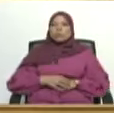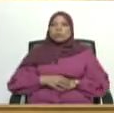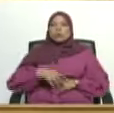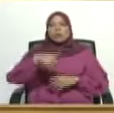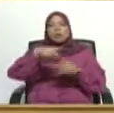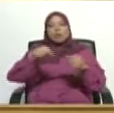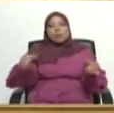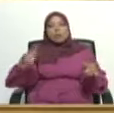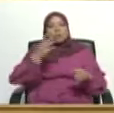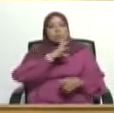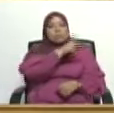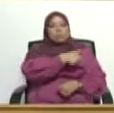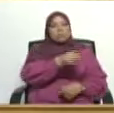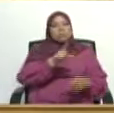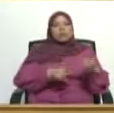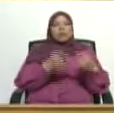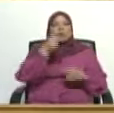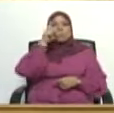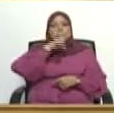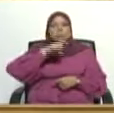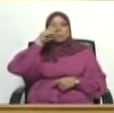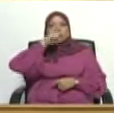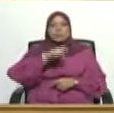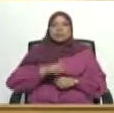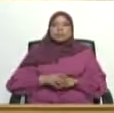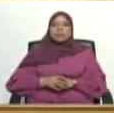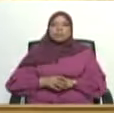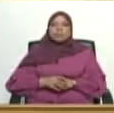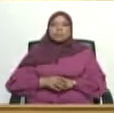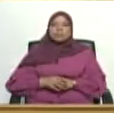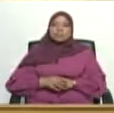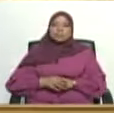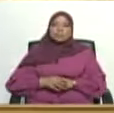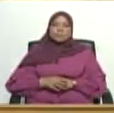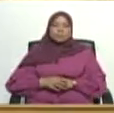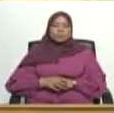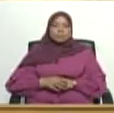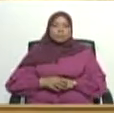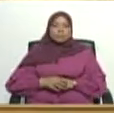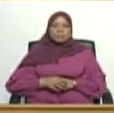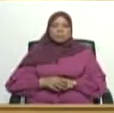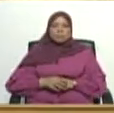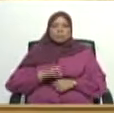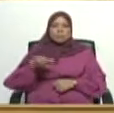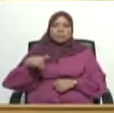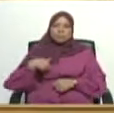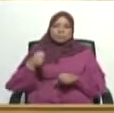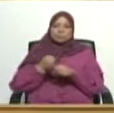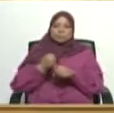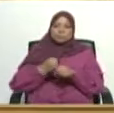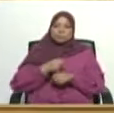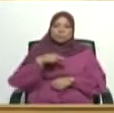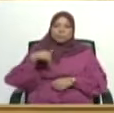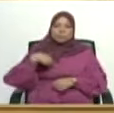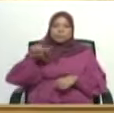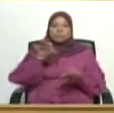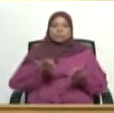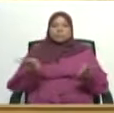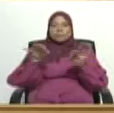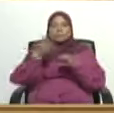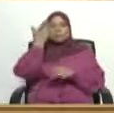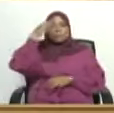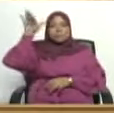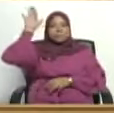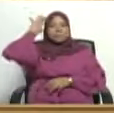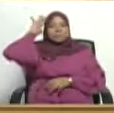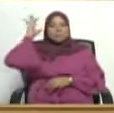tierra palestina. Y los judíos palestinos jamás salieron de la tierra palestina. Porque entre las hipocresías que